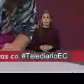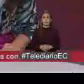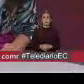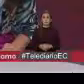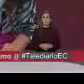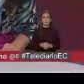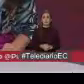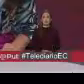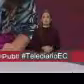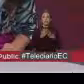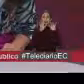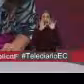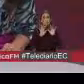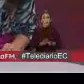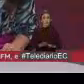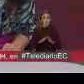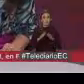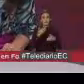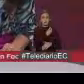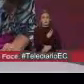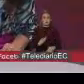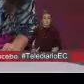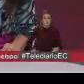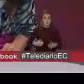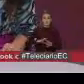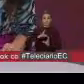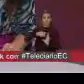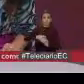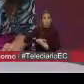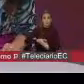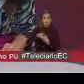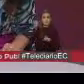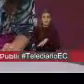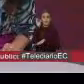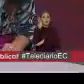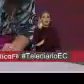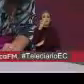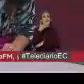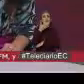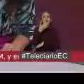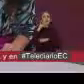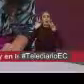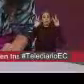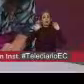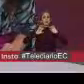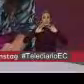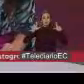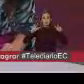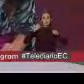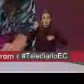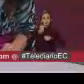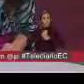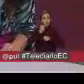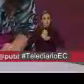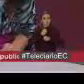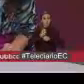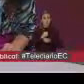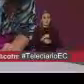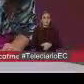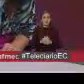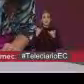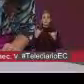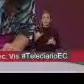Y el secretario general de gabinete, Juan Sebastián Roldán, participó de un foro virtual sobre la lucha contra la corrupción organizada por la revista Clave. A